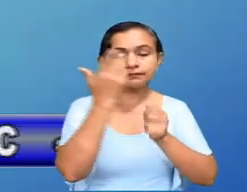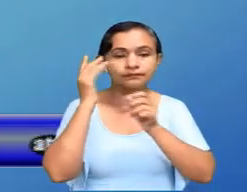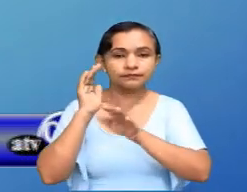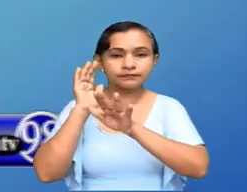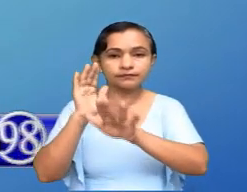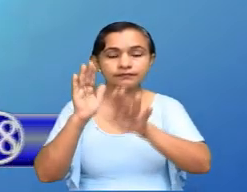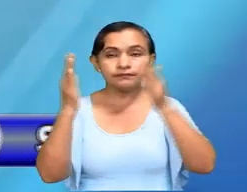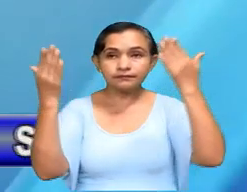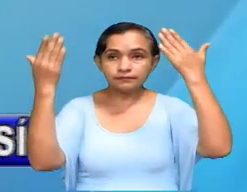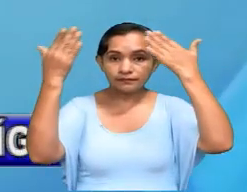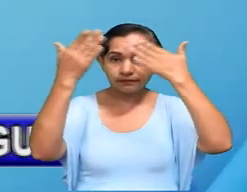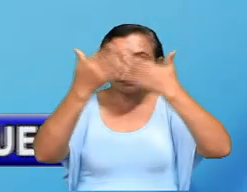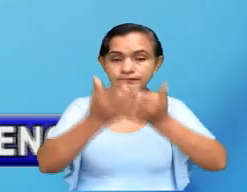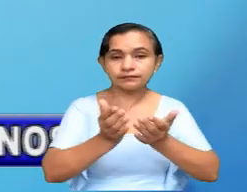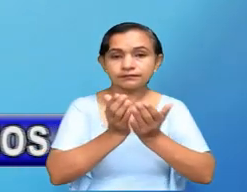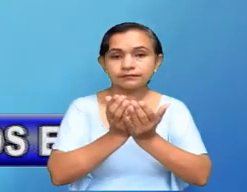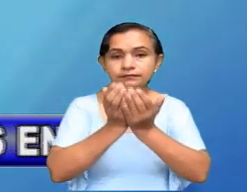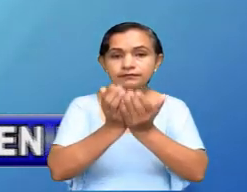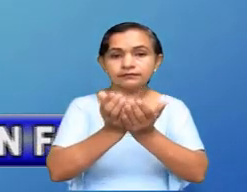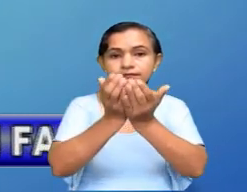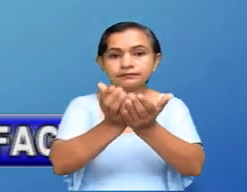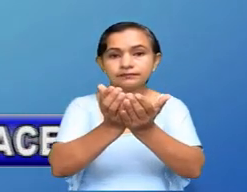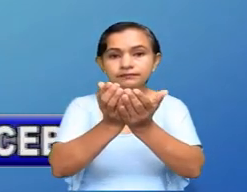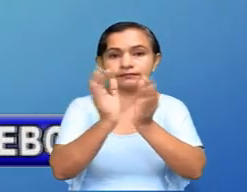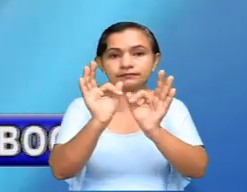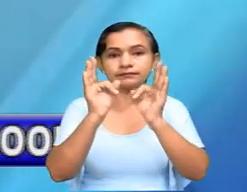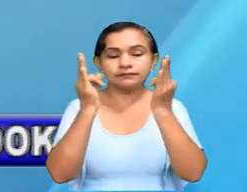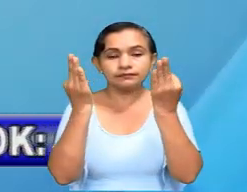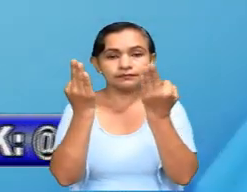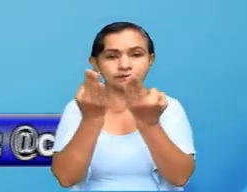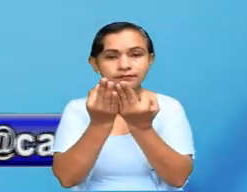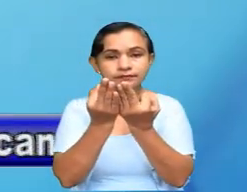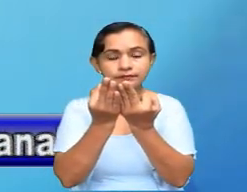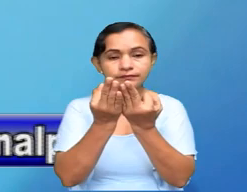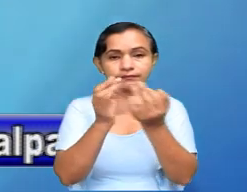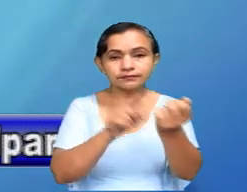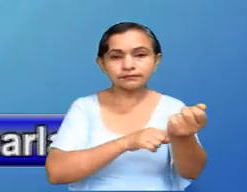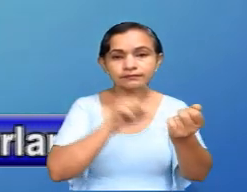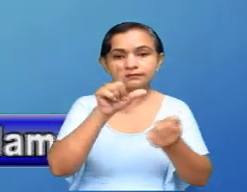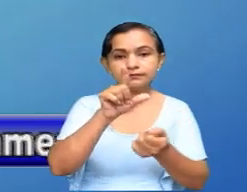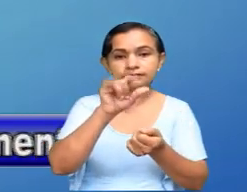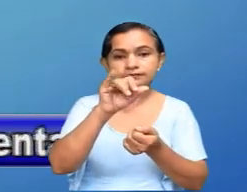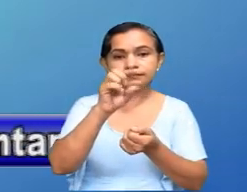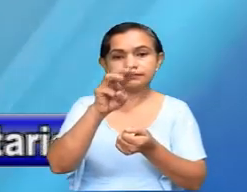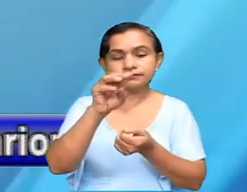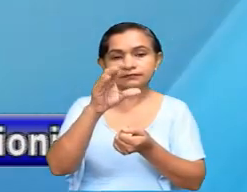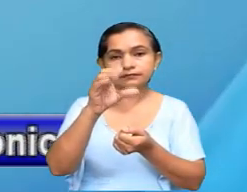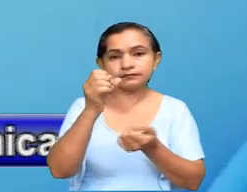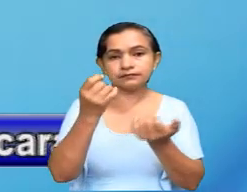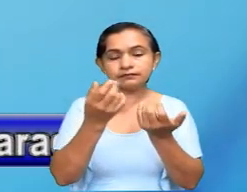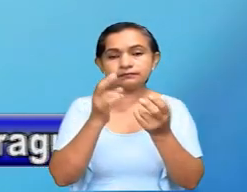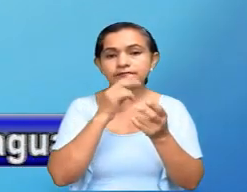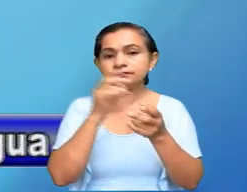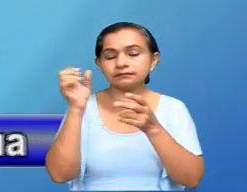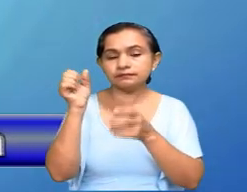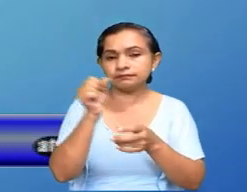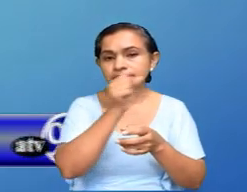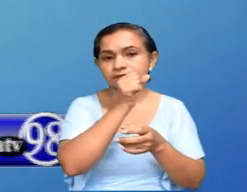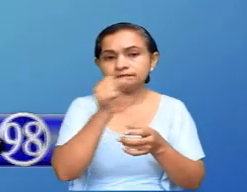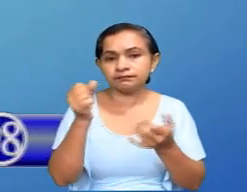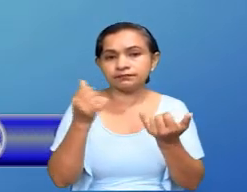vela del barco, como siempre, con la familia del querido hermano Lisímaco Chávez, las revistas